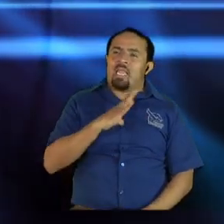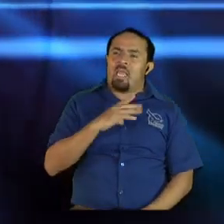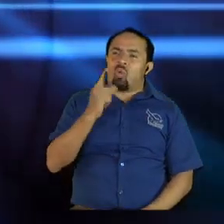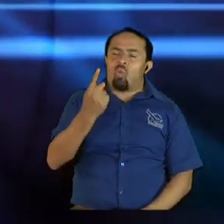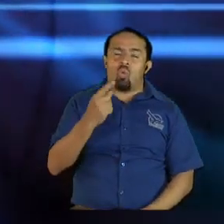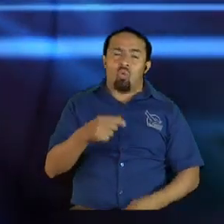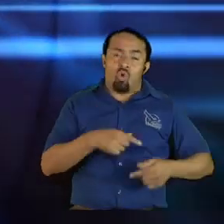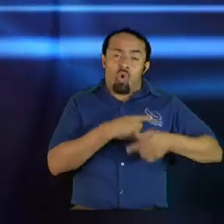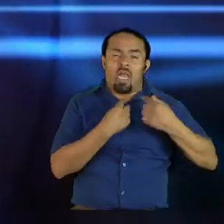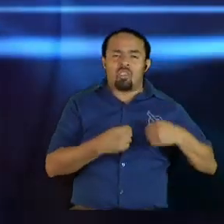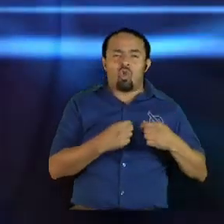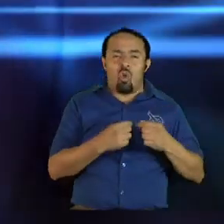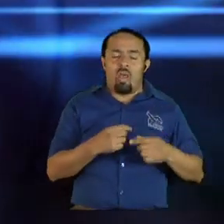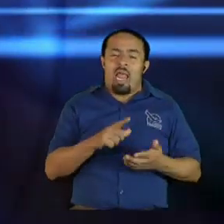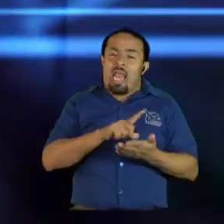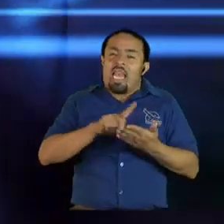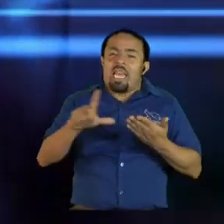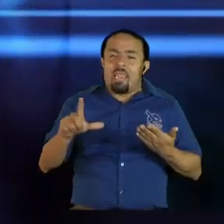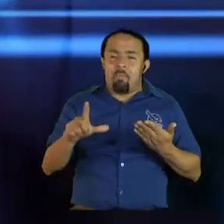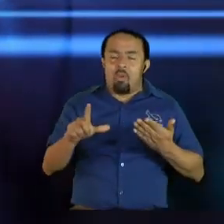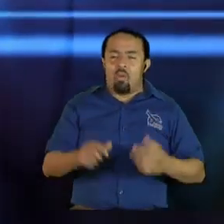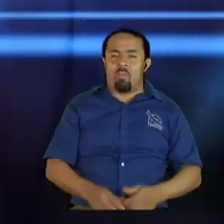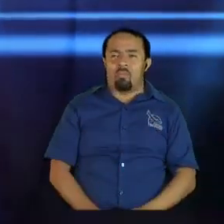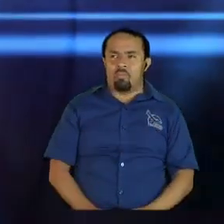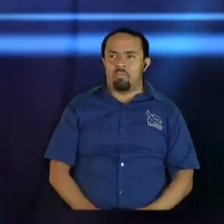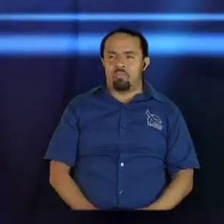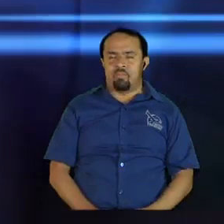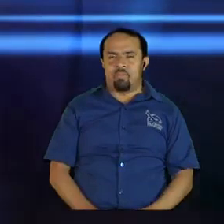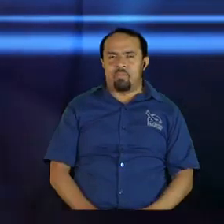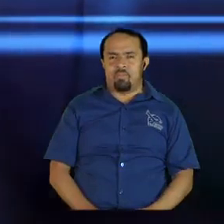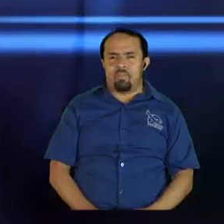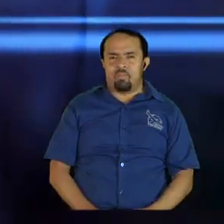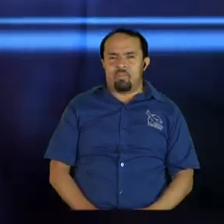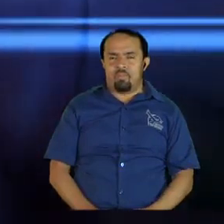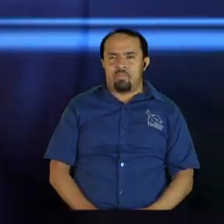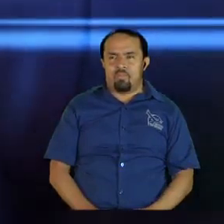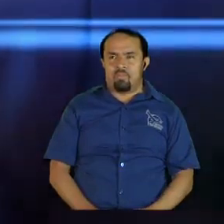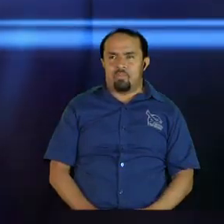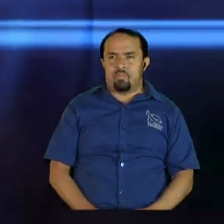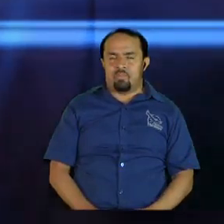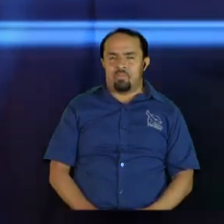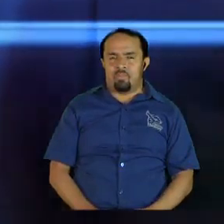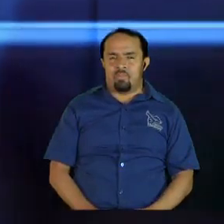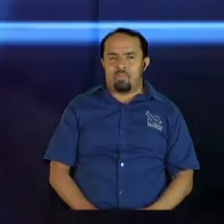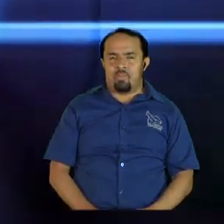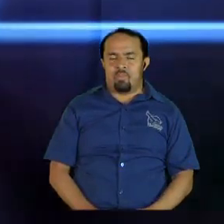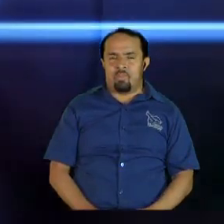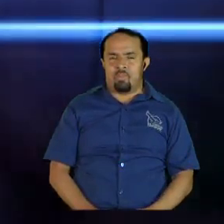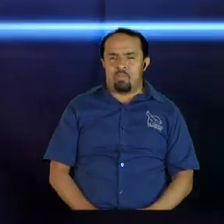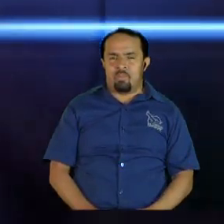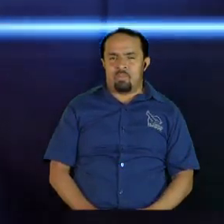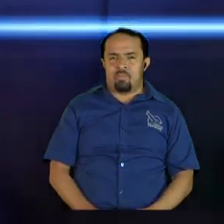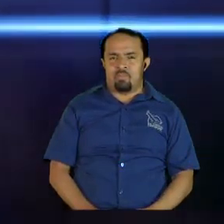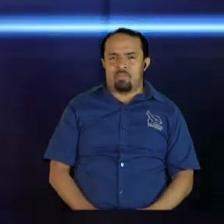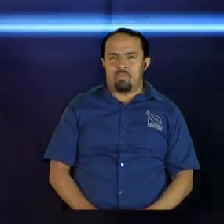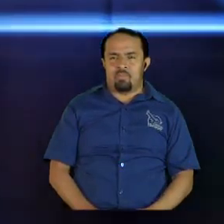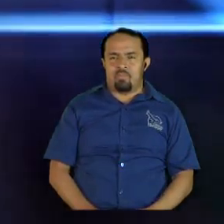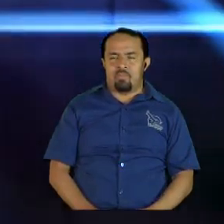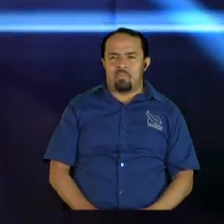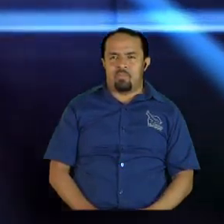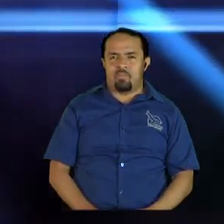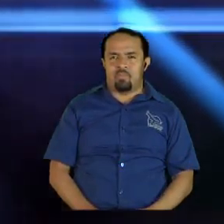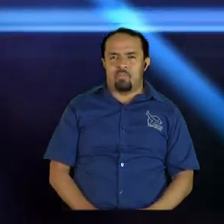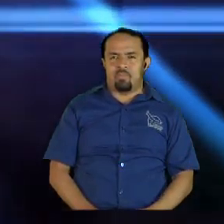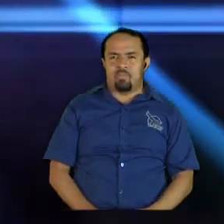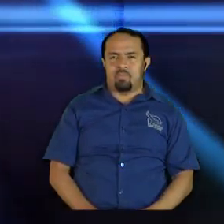Pero querer tener un corazón puro para obtener el galardón, se me hace como que ya no es tener tan puro el corazón.